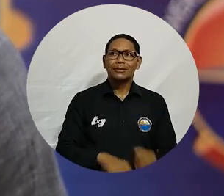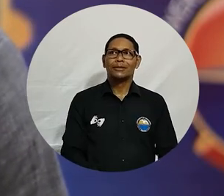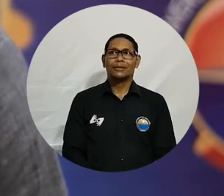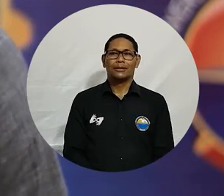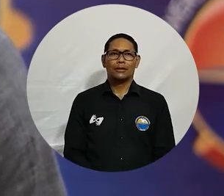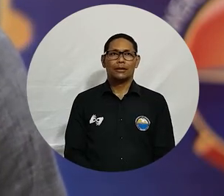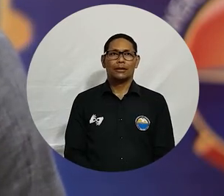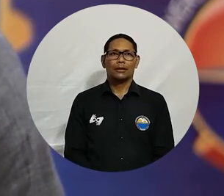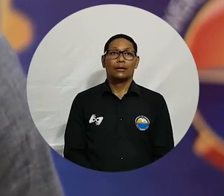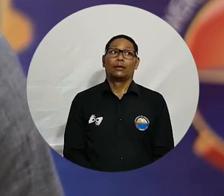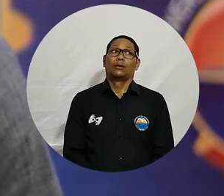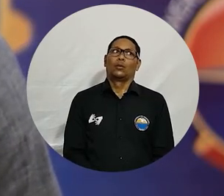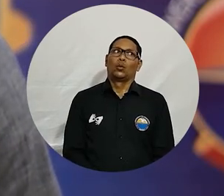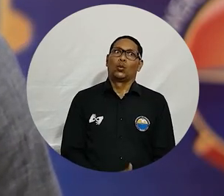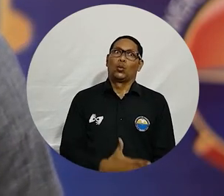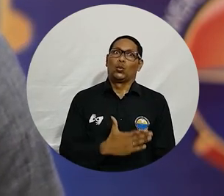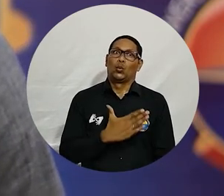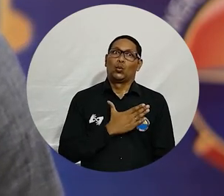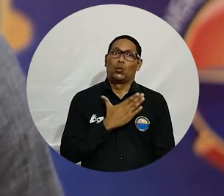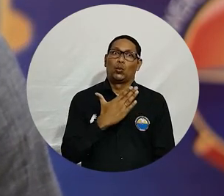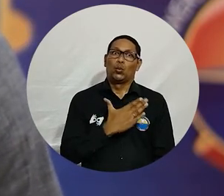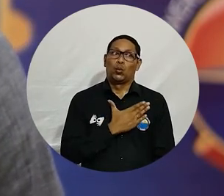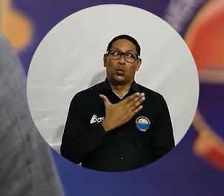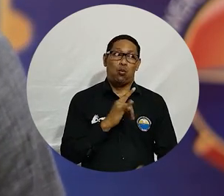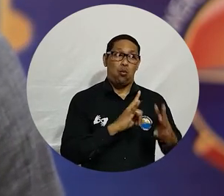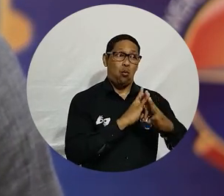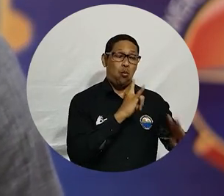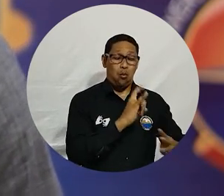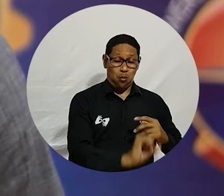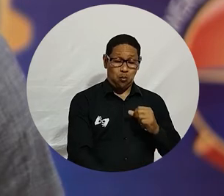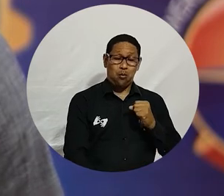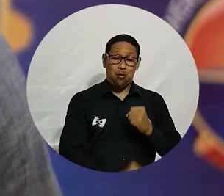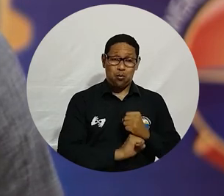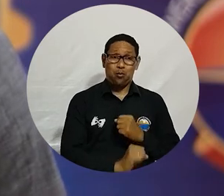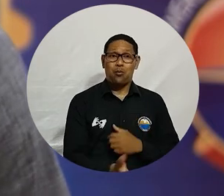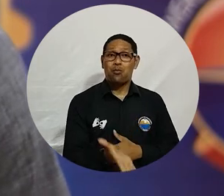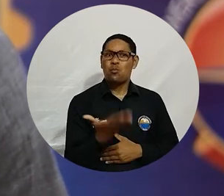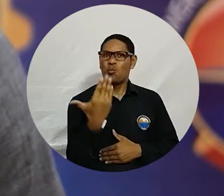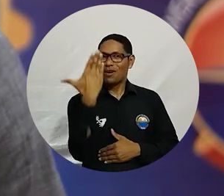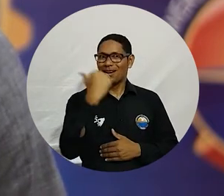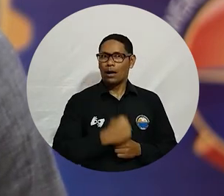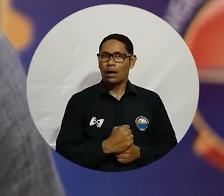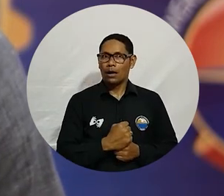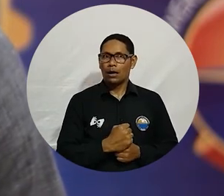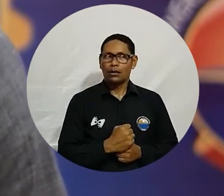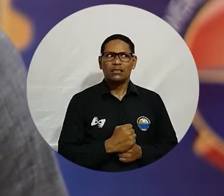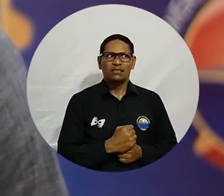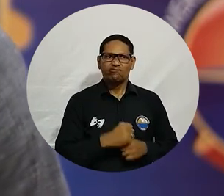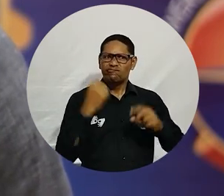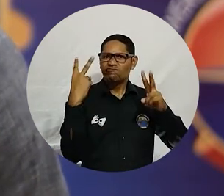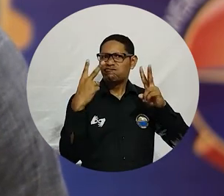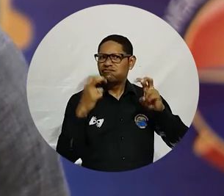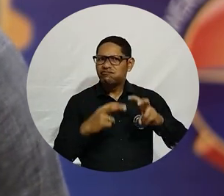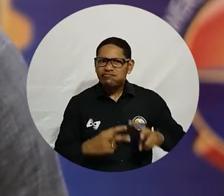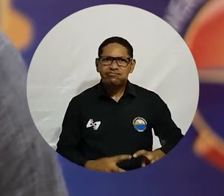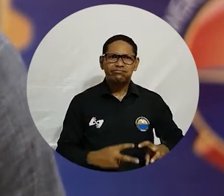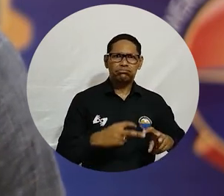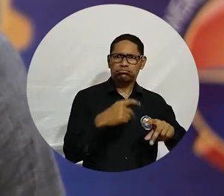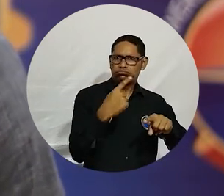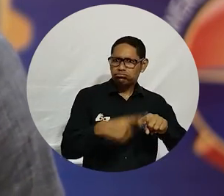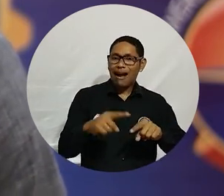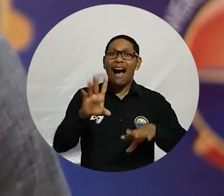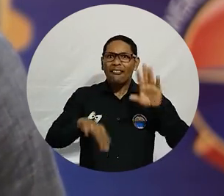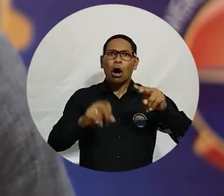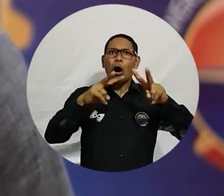grato el apoyo recibido por la Universidad del Magdalena, ya que en muchos casos pues las investigaciones quedan archivadas, por